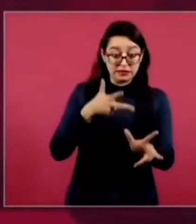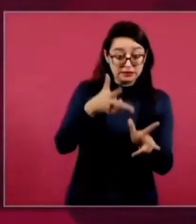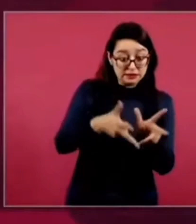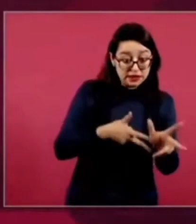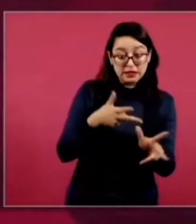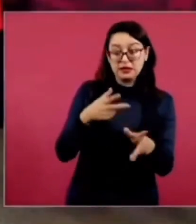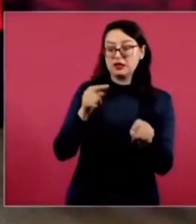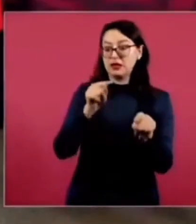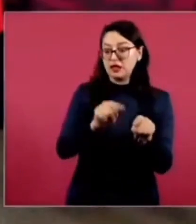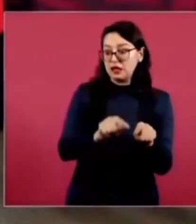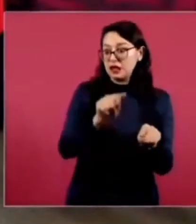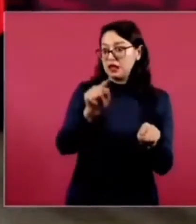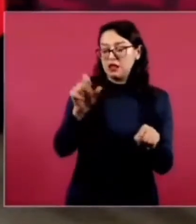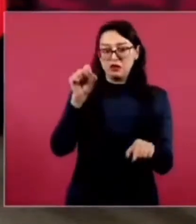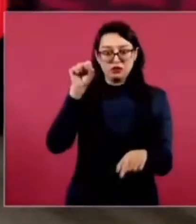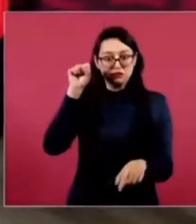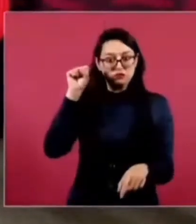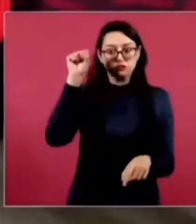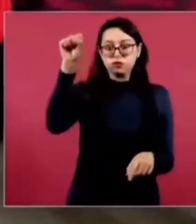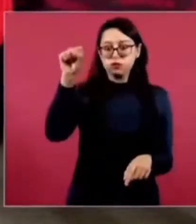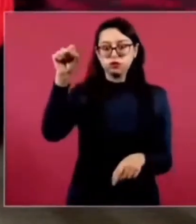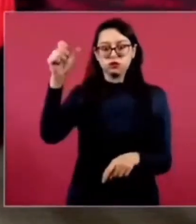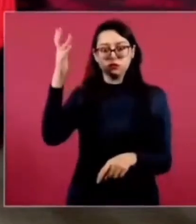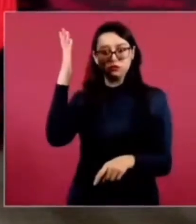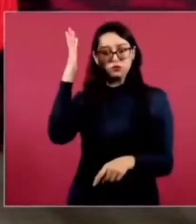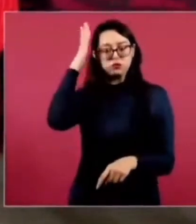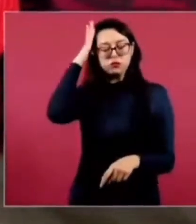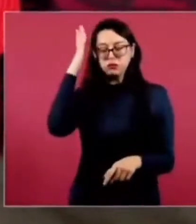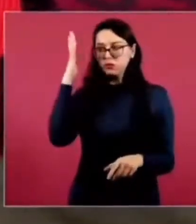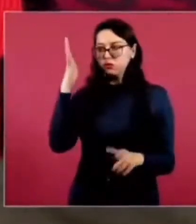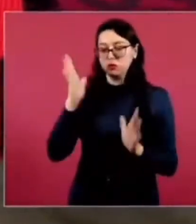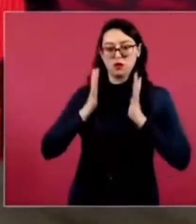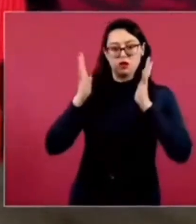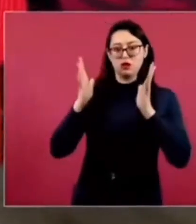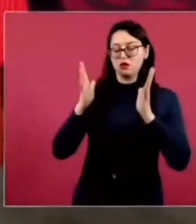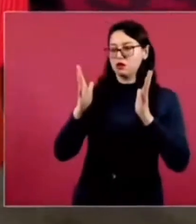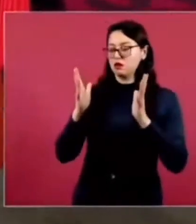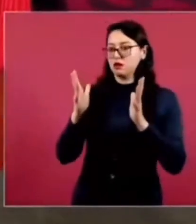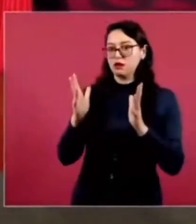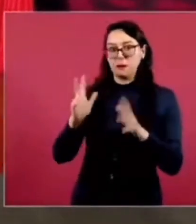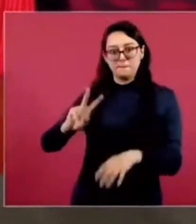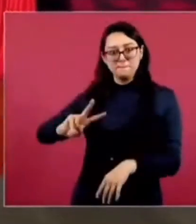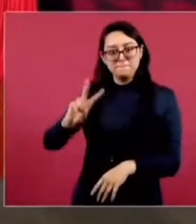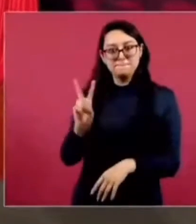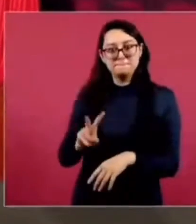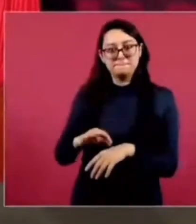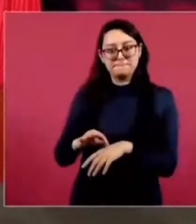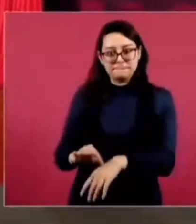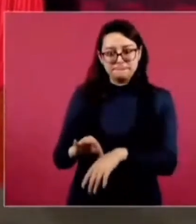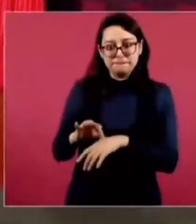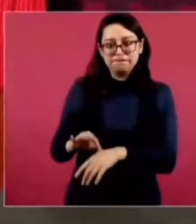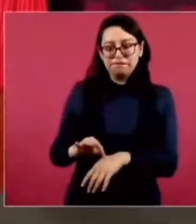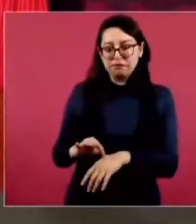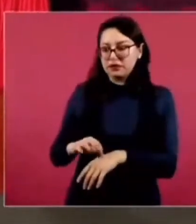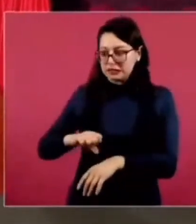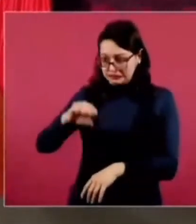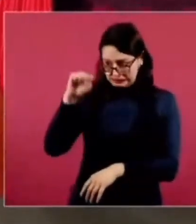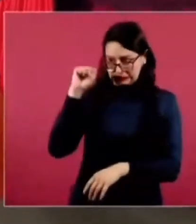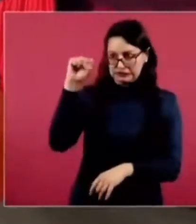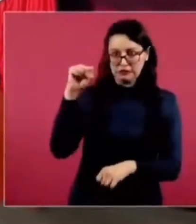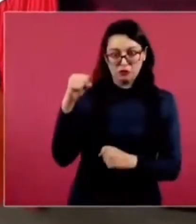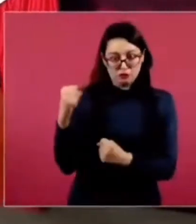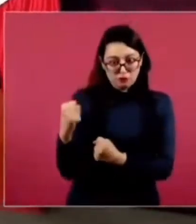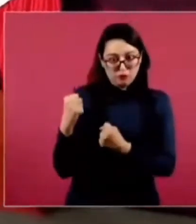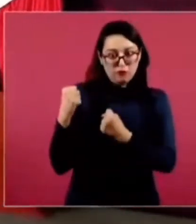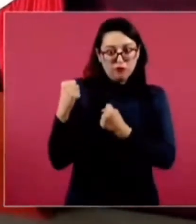ferrocarrileros y se lleva a cabo un movimiento de democratización del